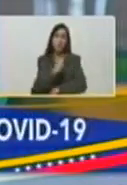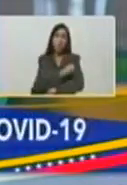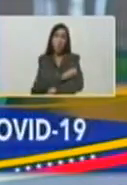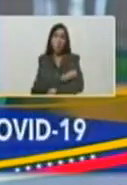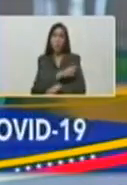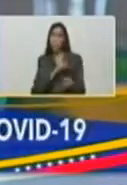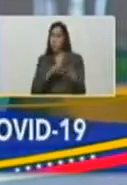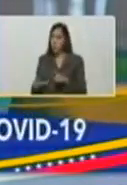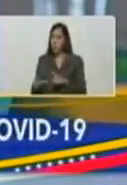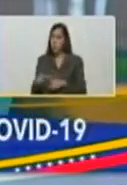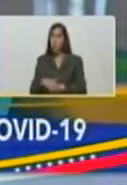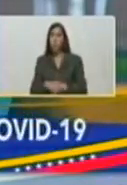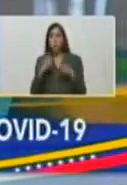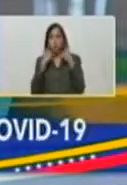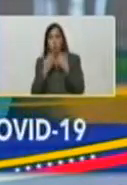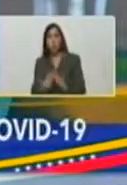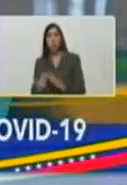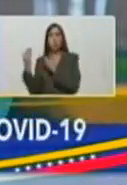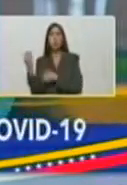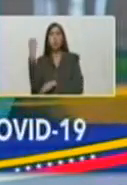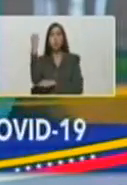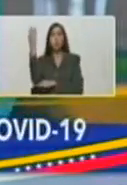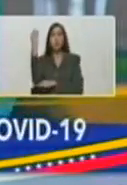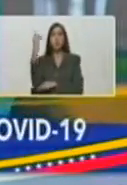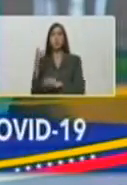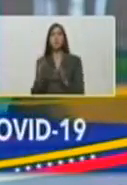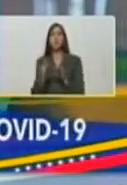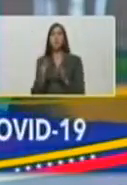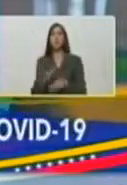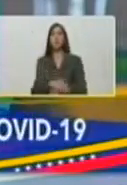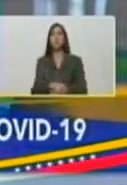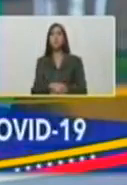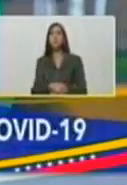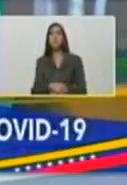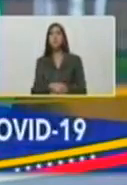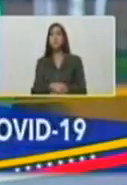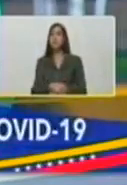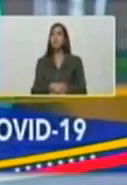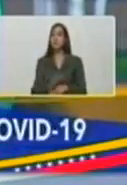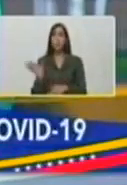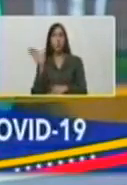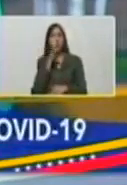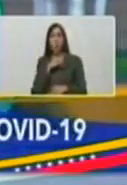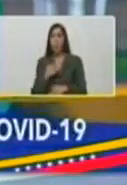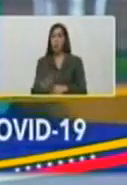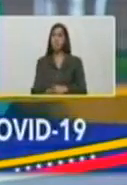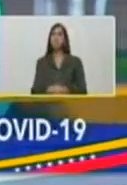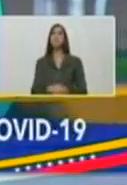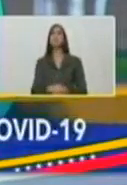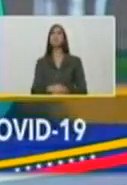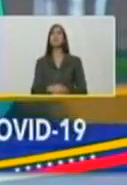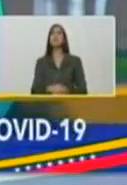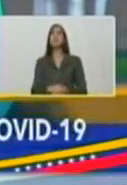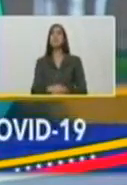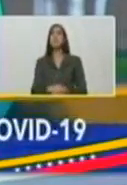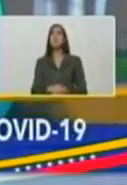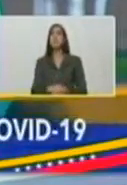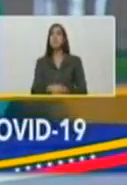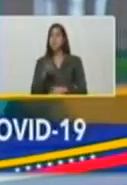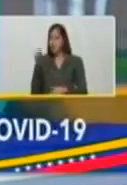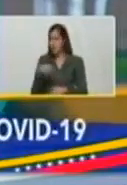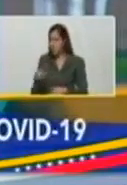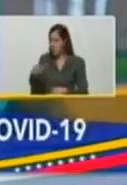ya? Doctor Armando Marín, me dicen no han hecho la conexión. Aquí me dice que sí, Alfred